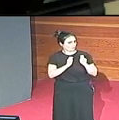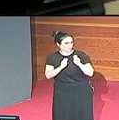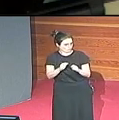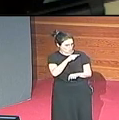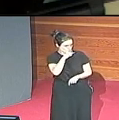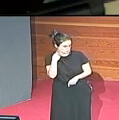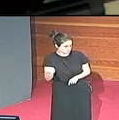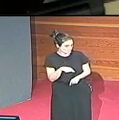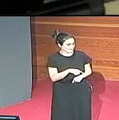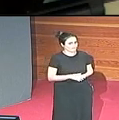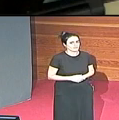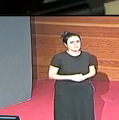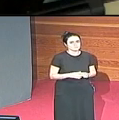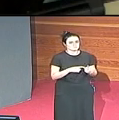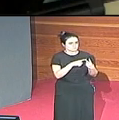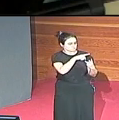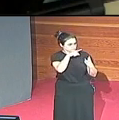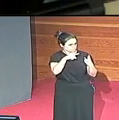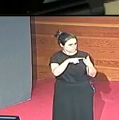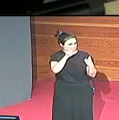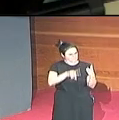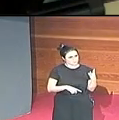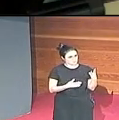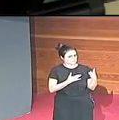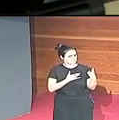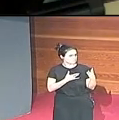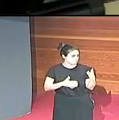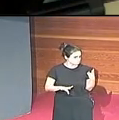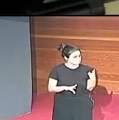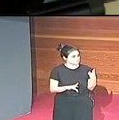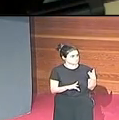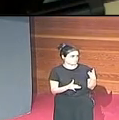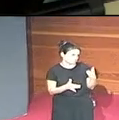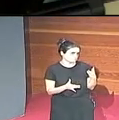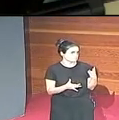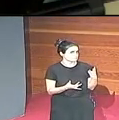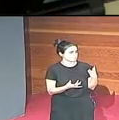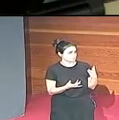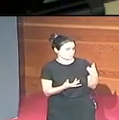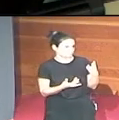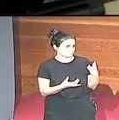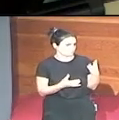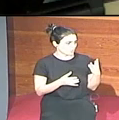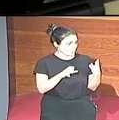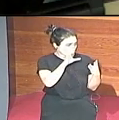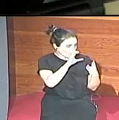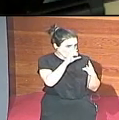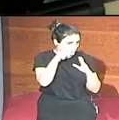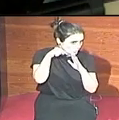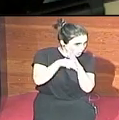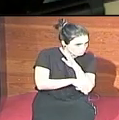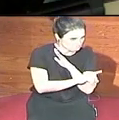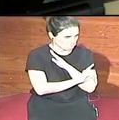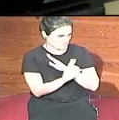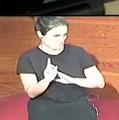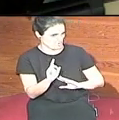importantísimo. Han sido indulgentes, no muy curiosos, digamos, sobre aquello